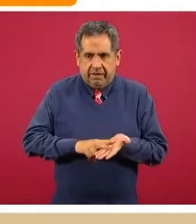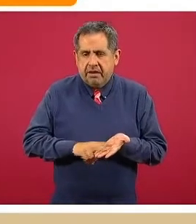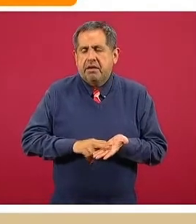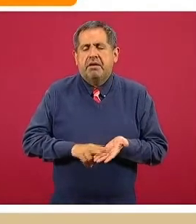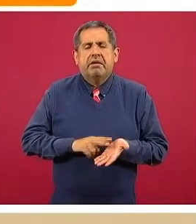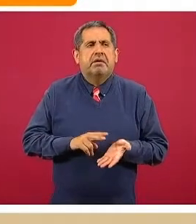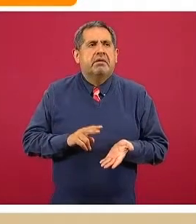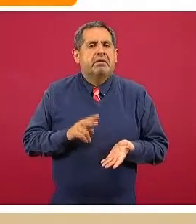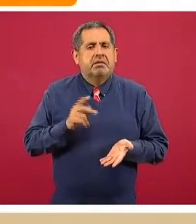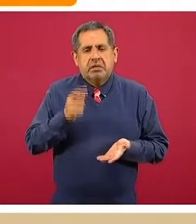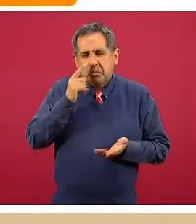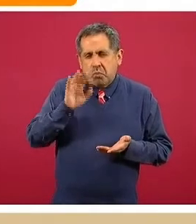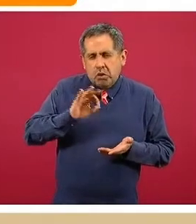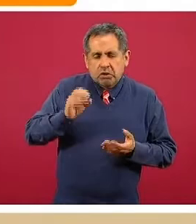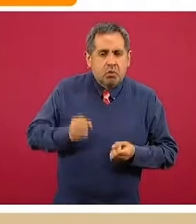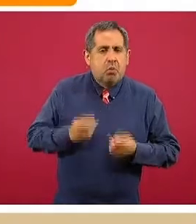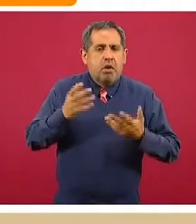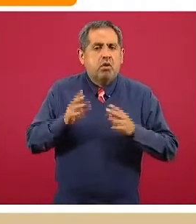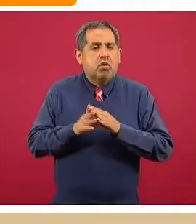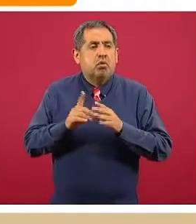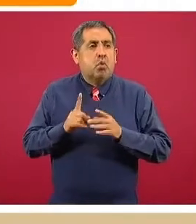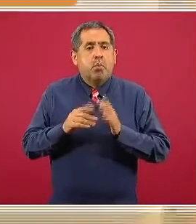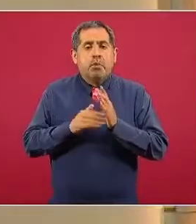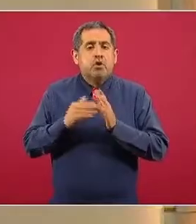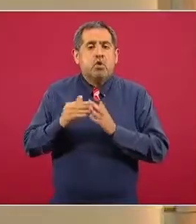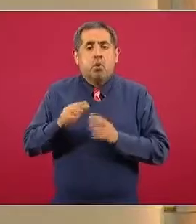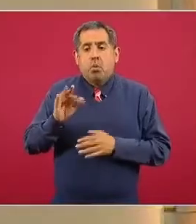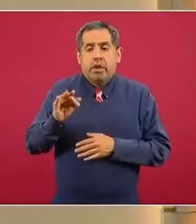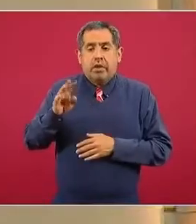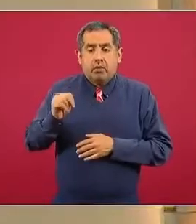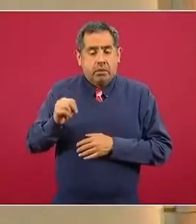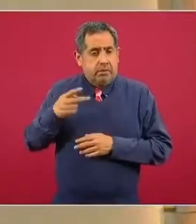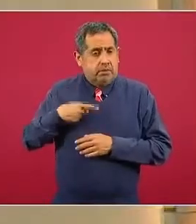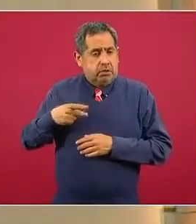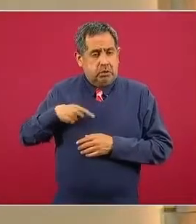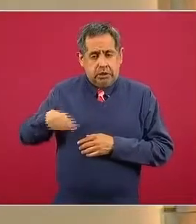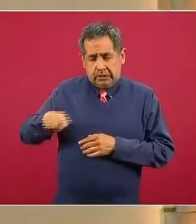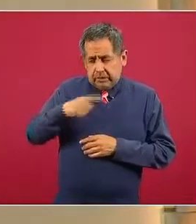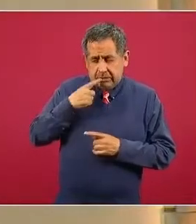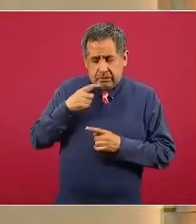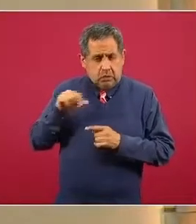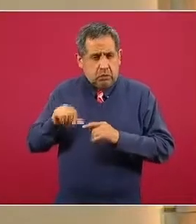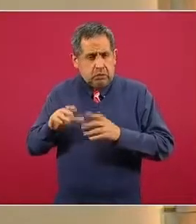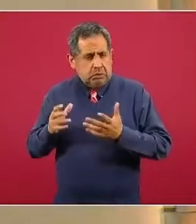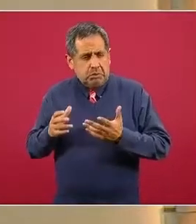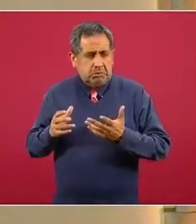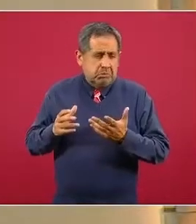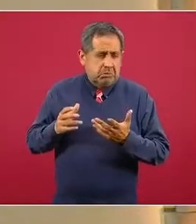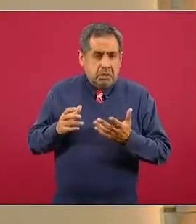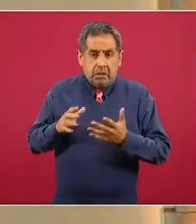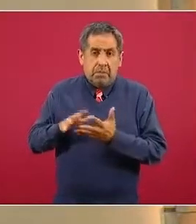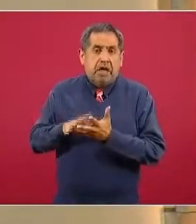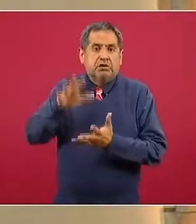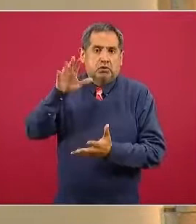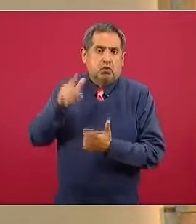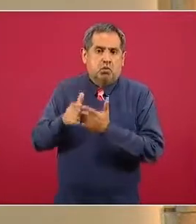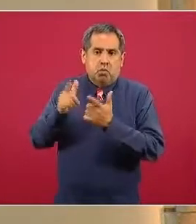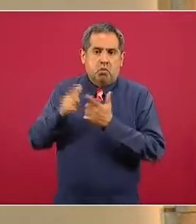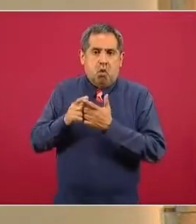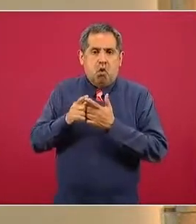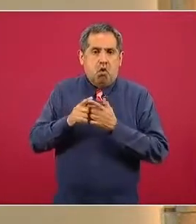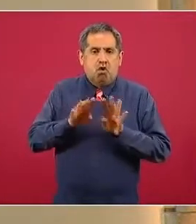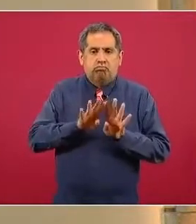mismo porcentaje y por la cantidad, que son más de 1.049.000 personas ya para la noche de hoy, pues son el mayor grupo que está